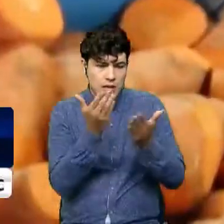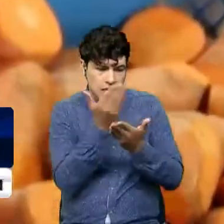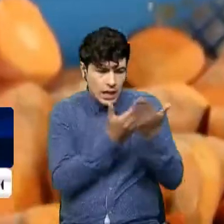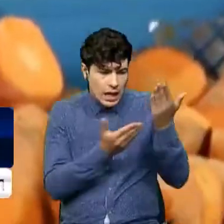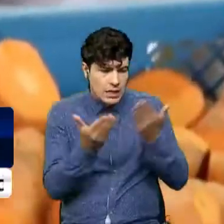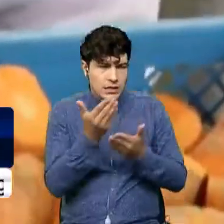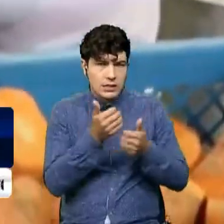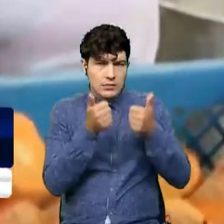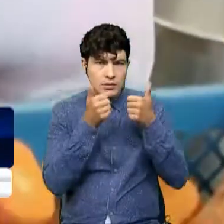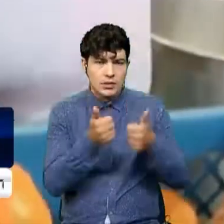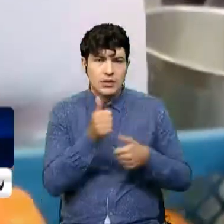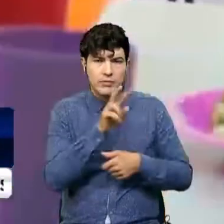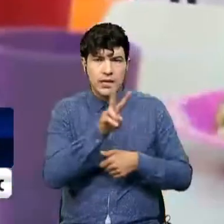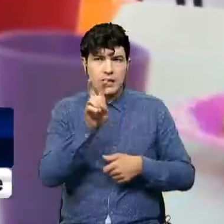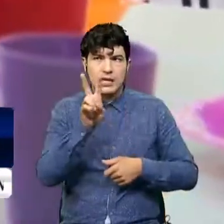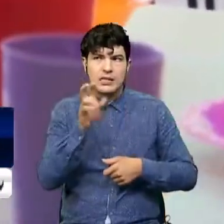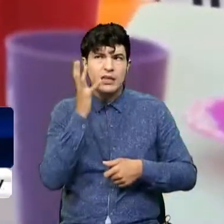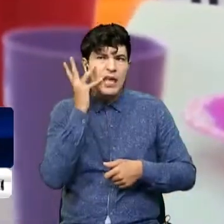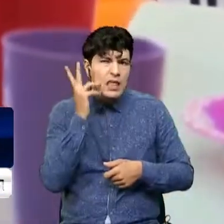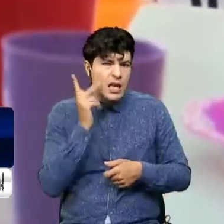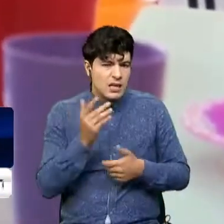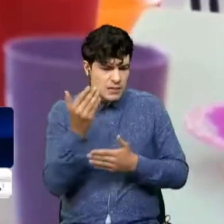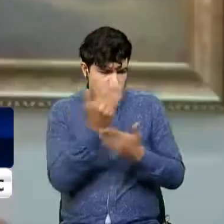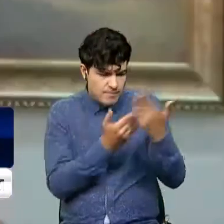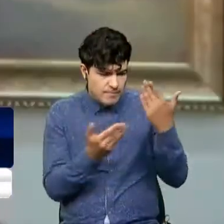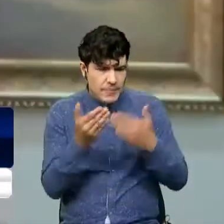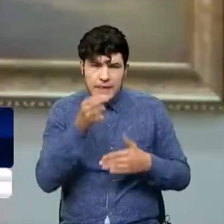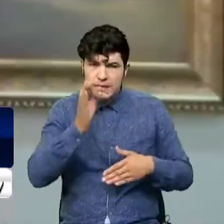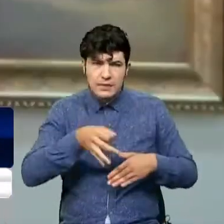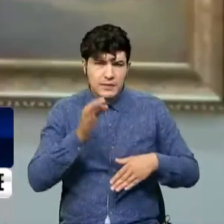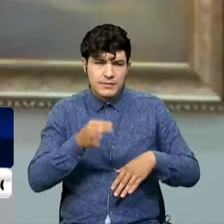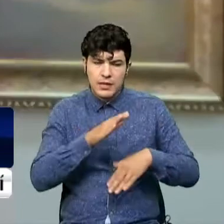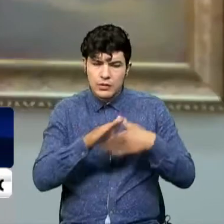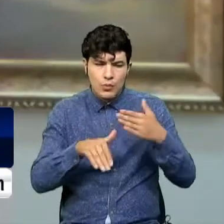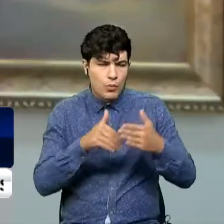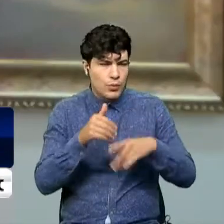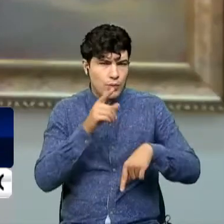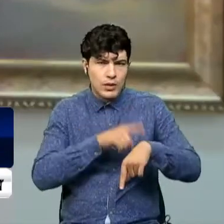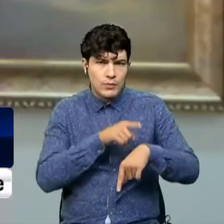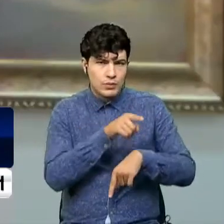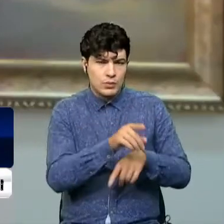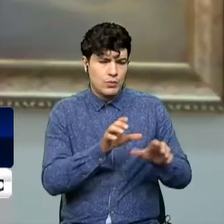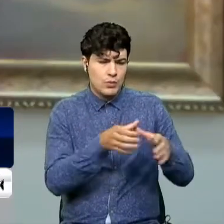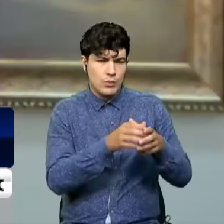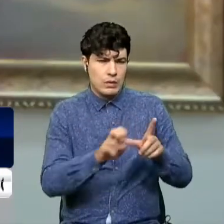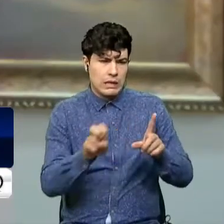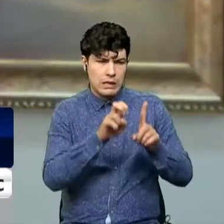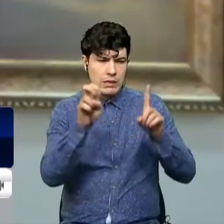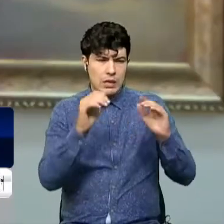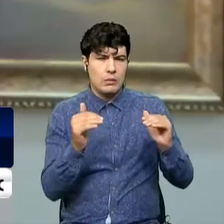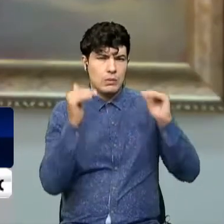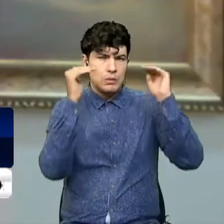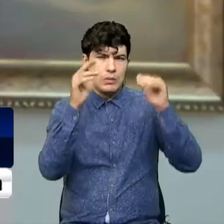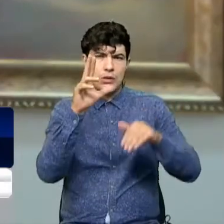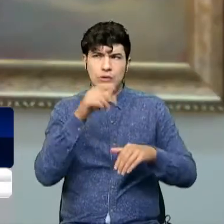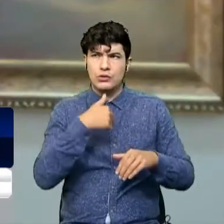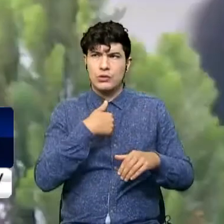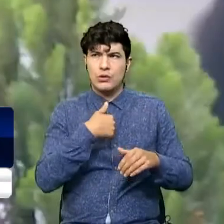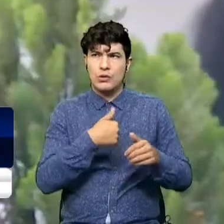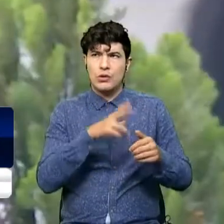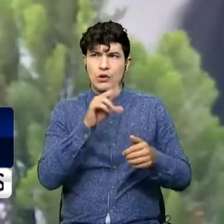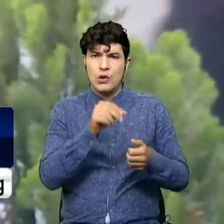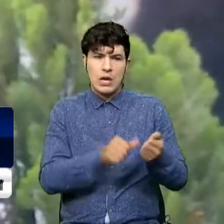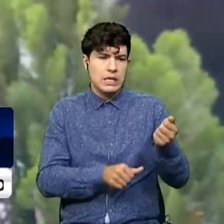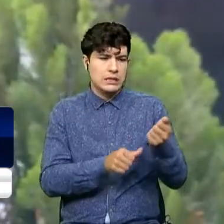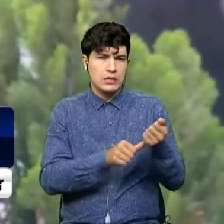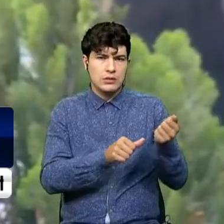hizo un estudio de 27 días, estuvo todo el tiempo, creo que es un comité de alto nivel y que no me asesoraría contrario a la norma.